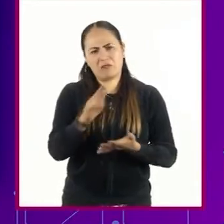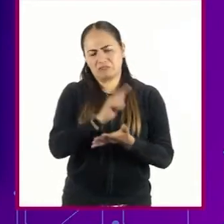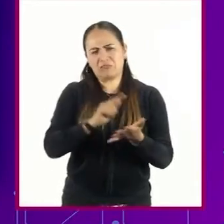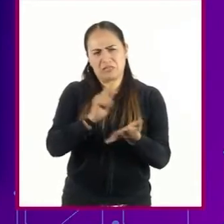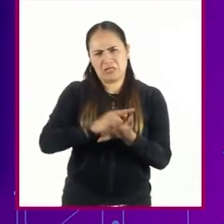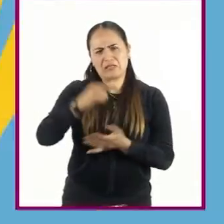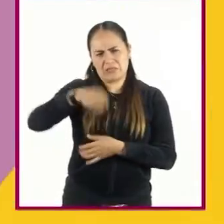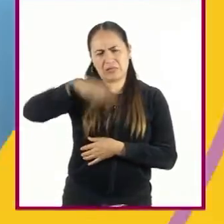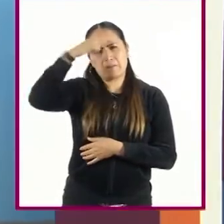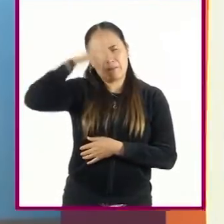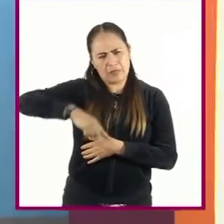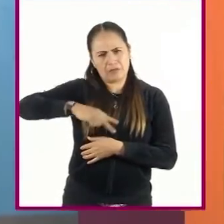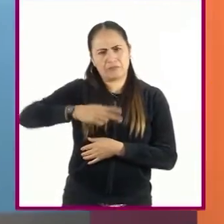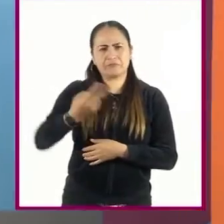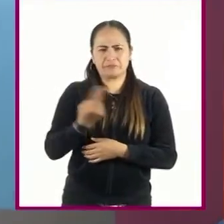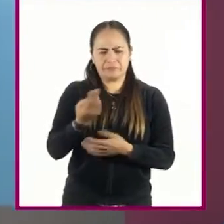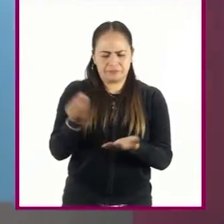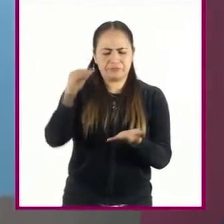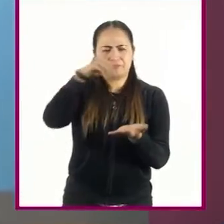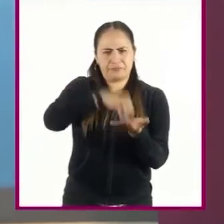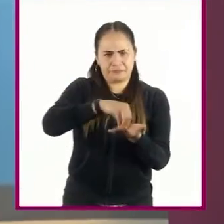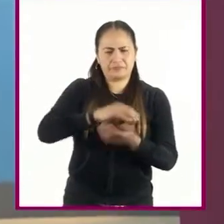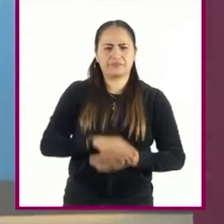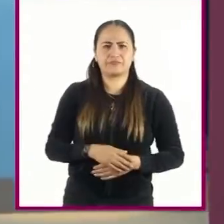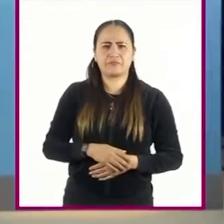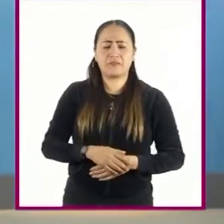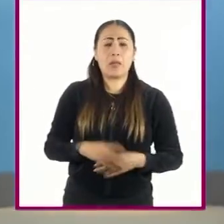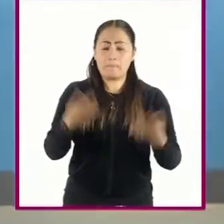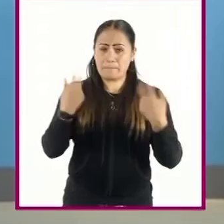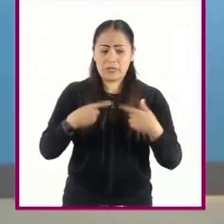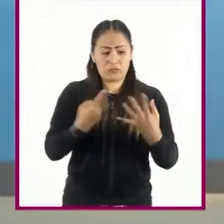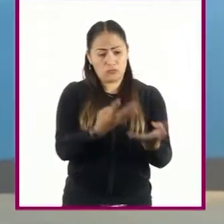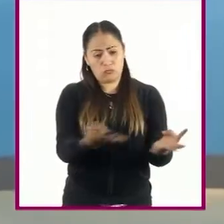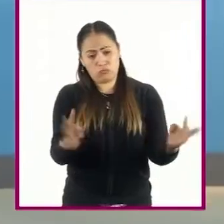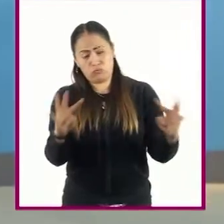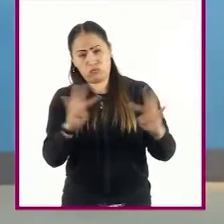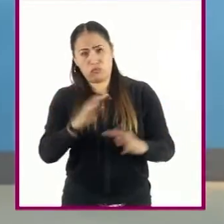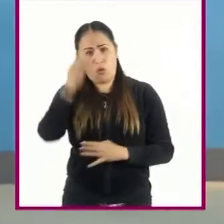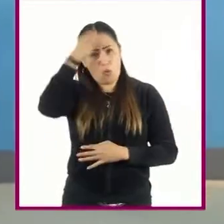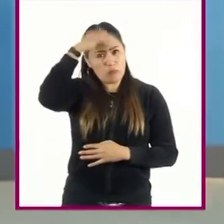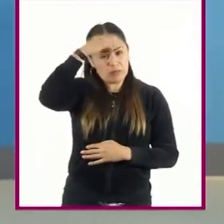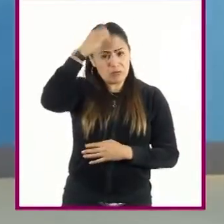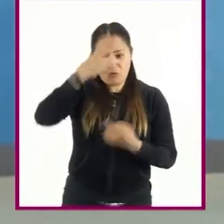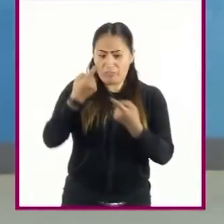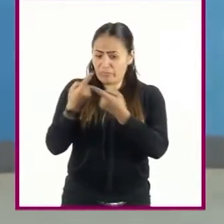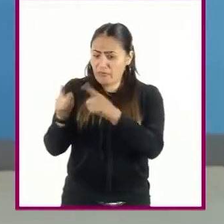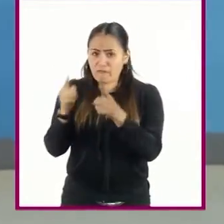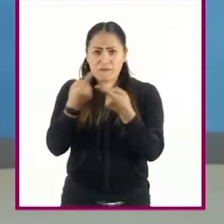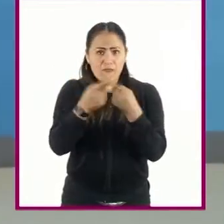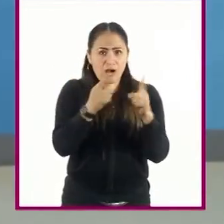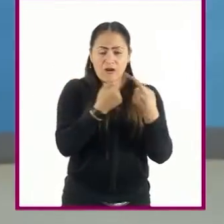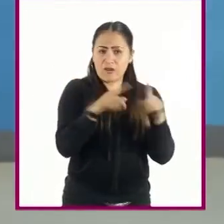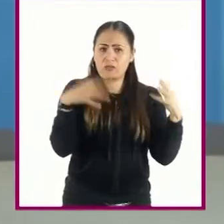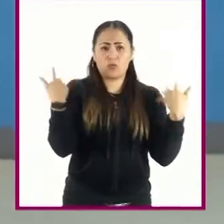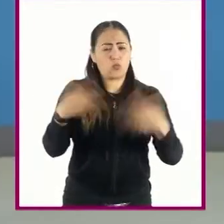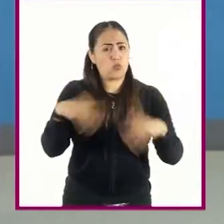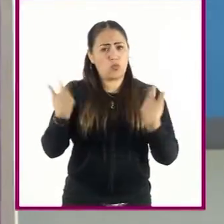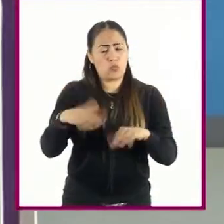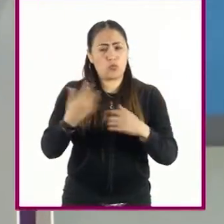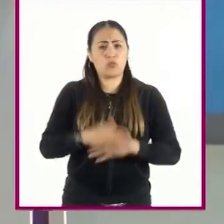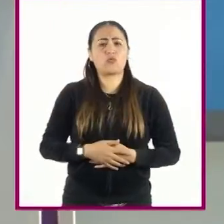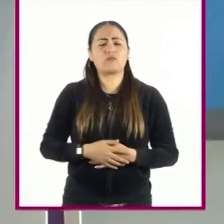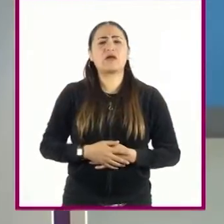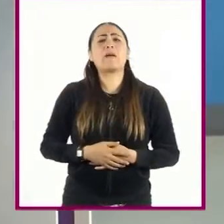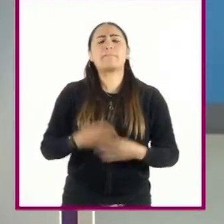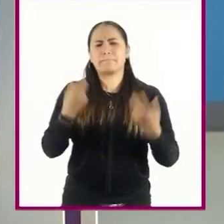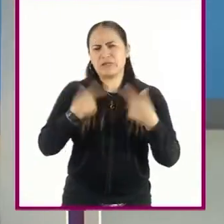nuestro país. Qué gran variedad de respuestas las que dieron los entrevistados. Para algunas y algunos, la justicia